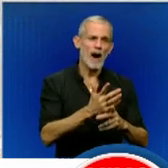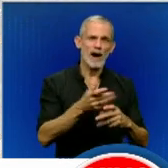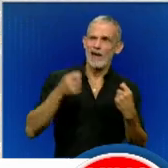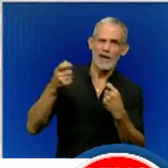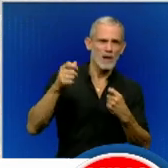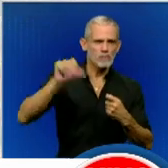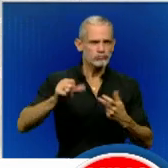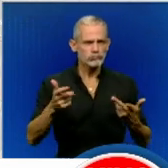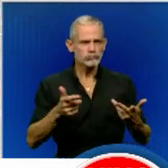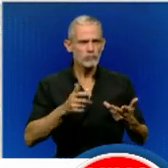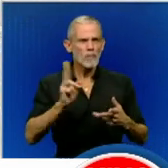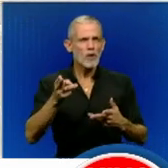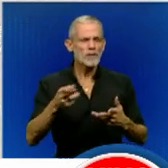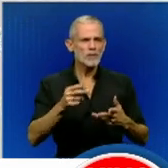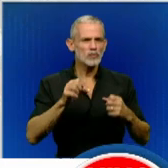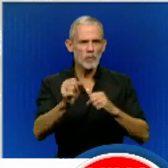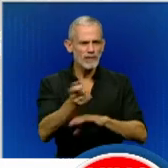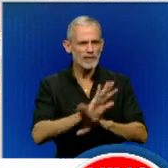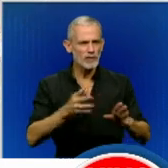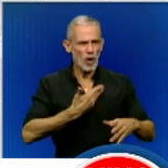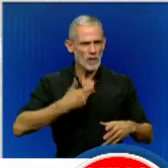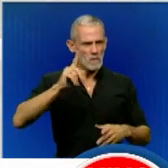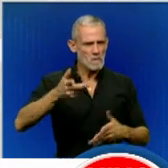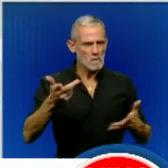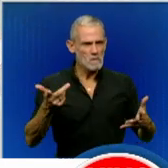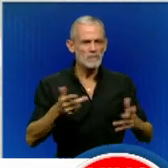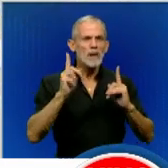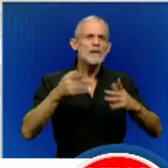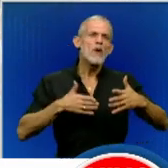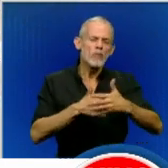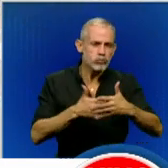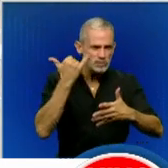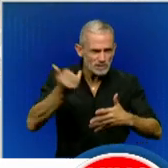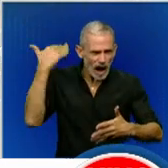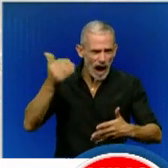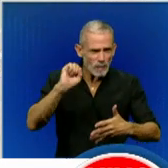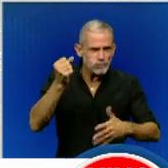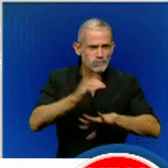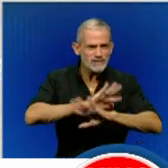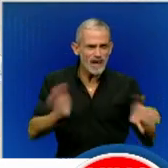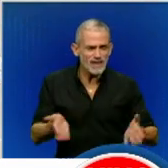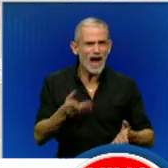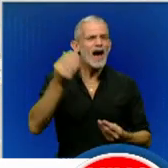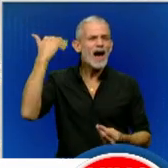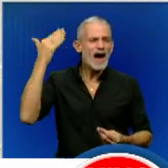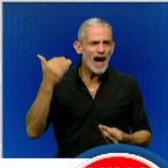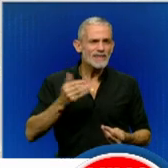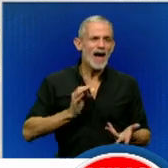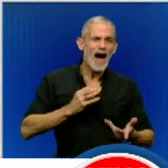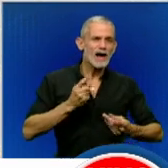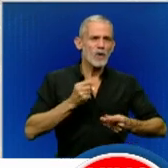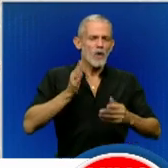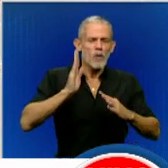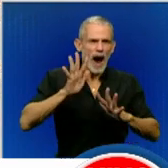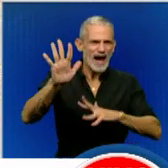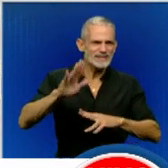definitiva volvemos a tropezar con la misma piedra porque ya tuvimos la experiencia nociva de medidas de